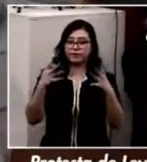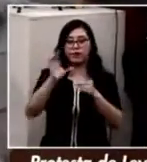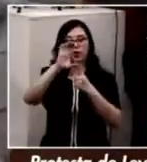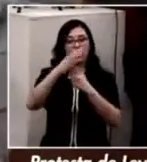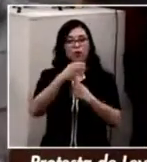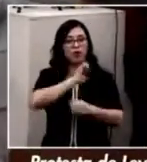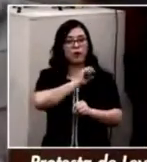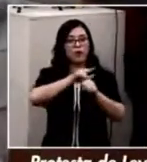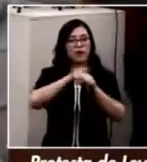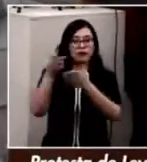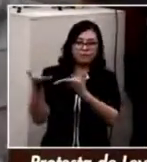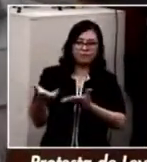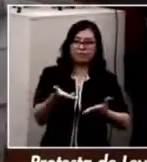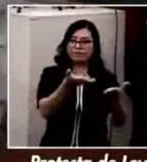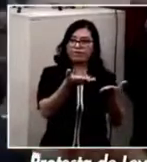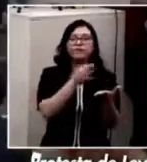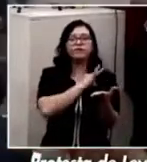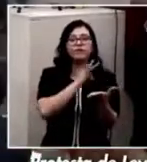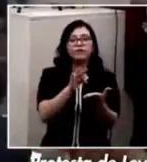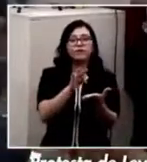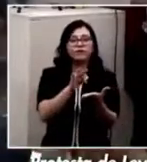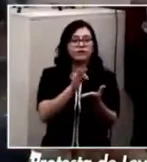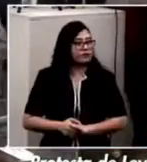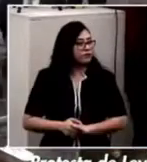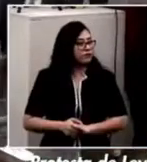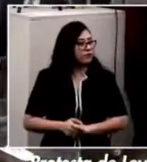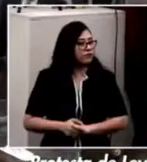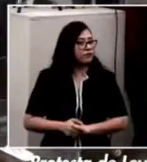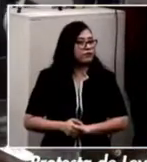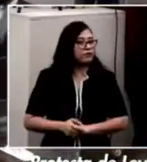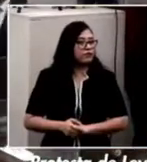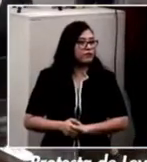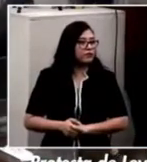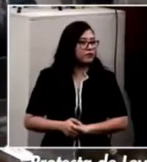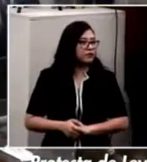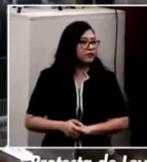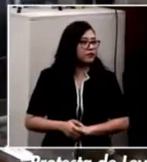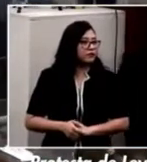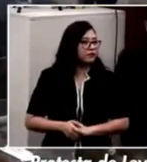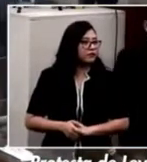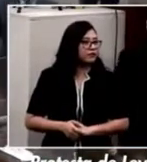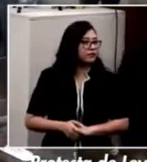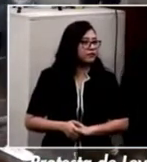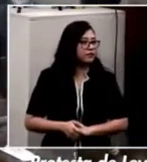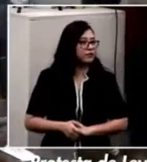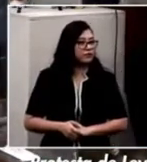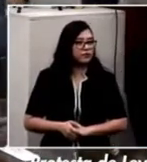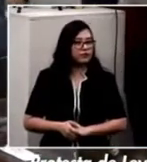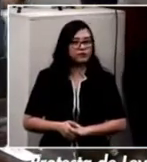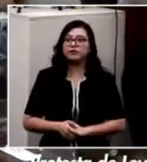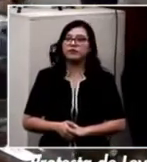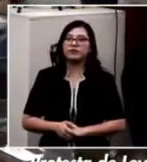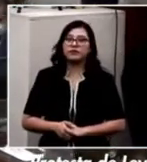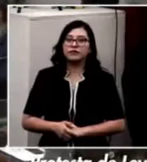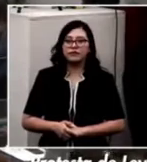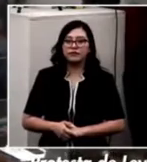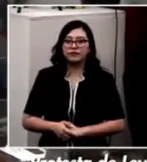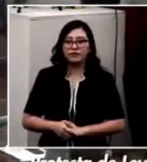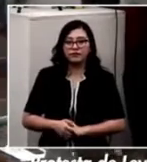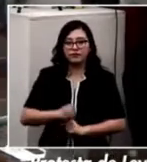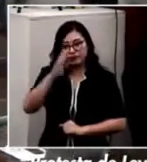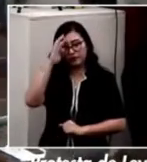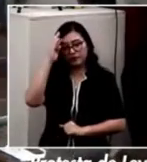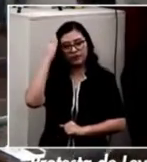un campo fértil para la impunidad. No, fíjate que no hay esa oportunidad para aquellas personas